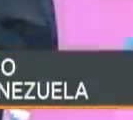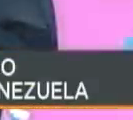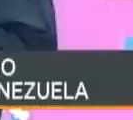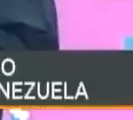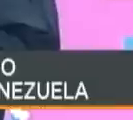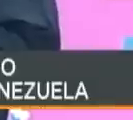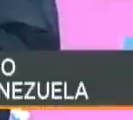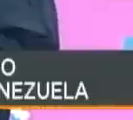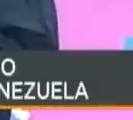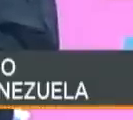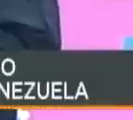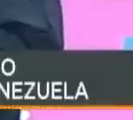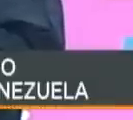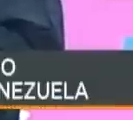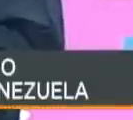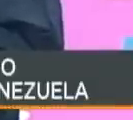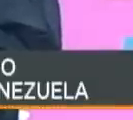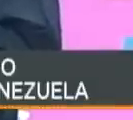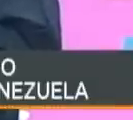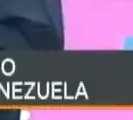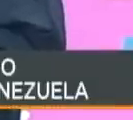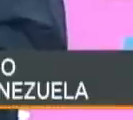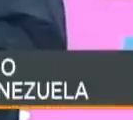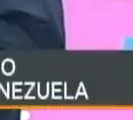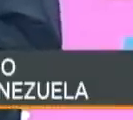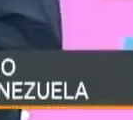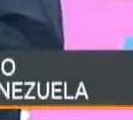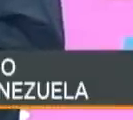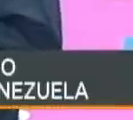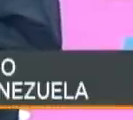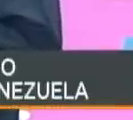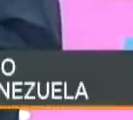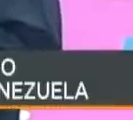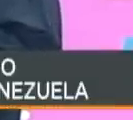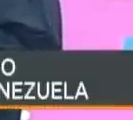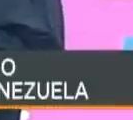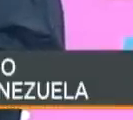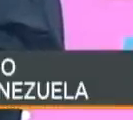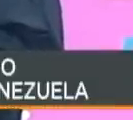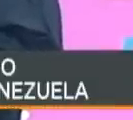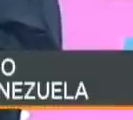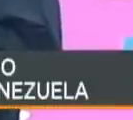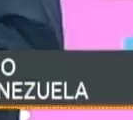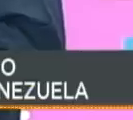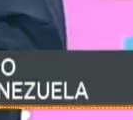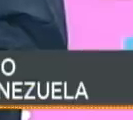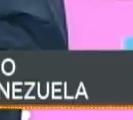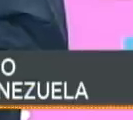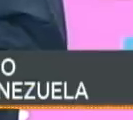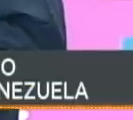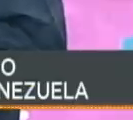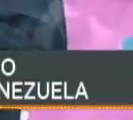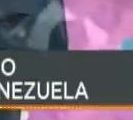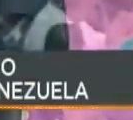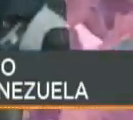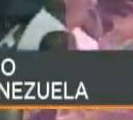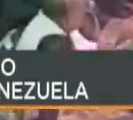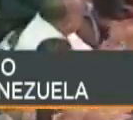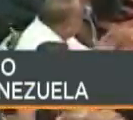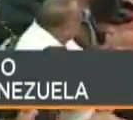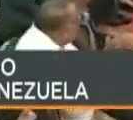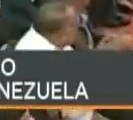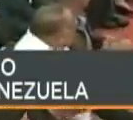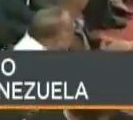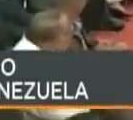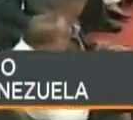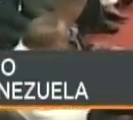para mirarnos el ombligo entre nosotros, no para pelear entre nosotros, no para estar modificando estatutos. Convoqué un congreso